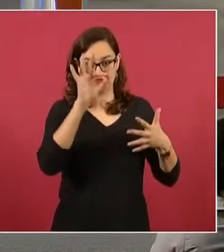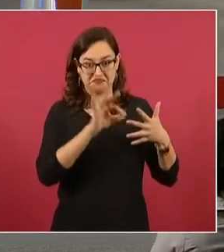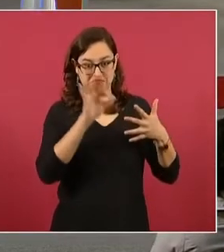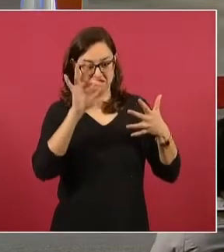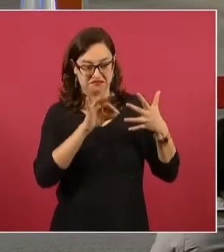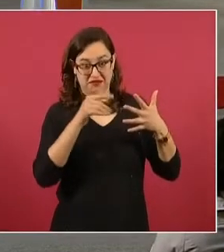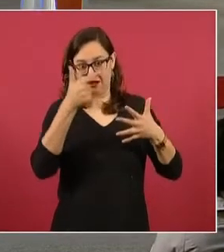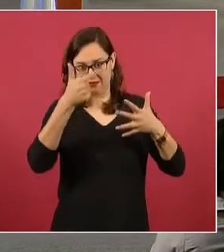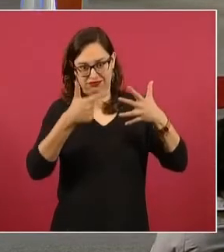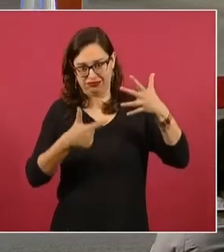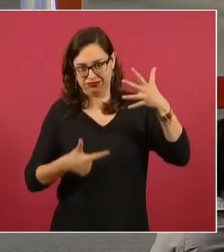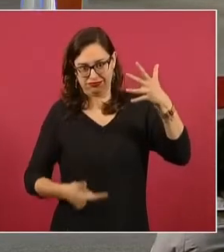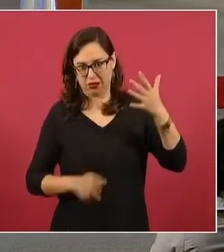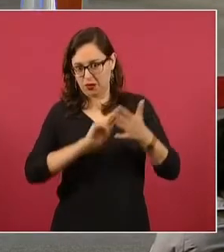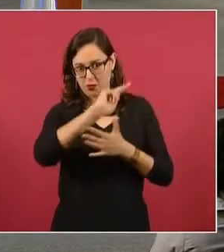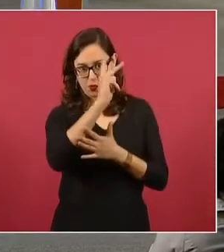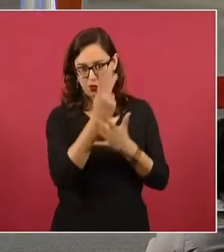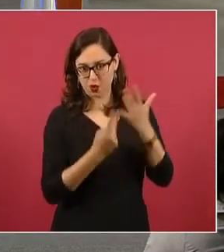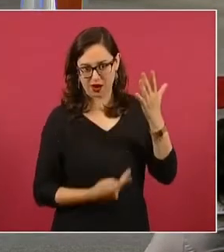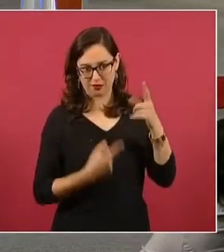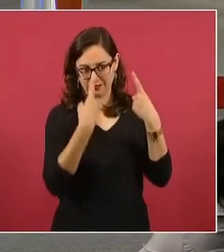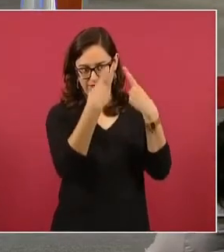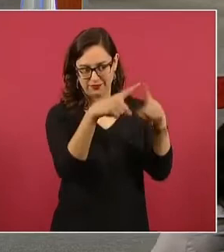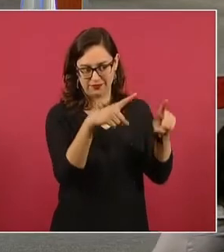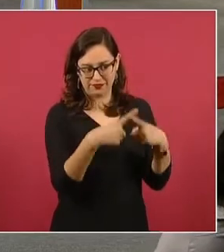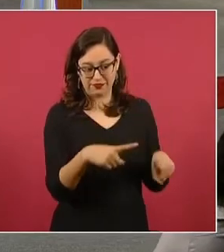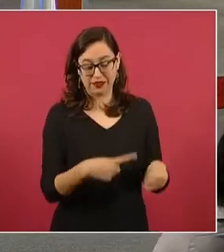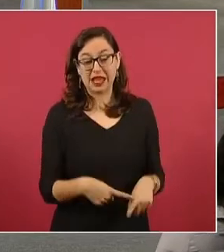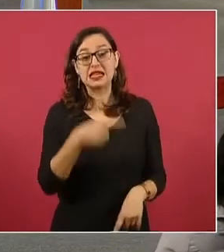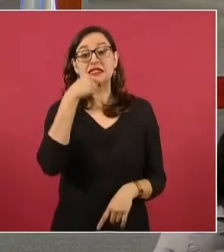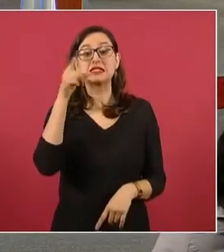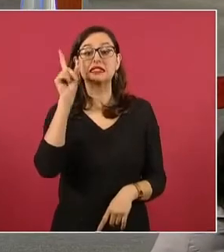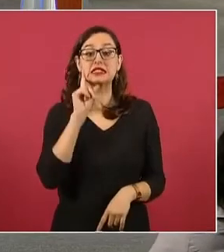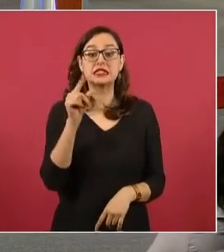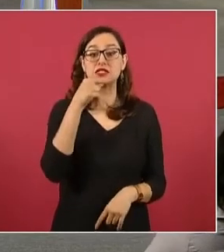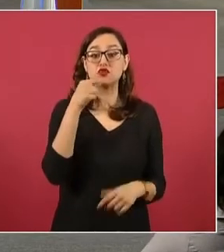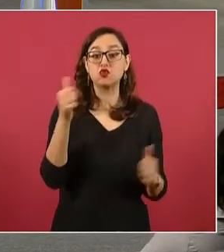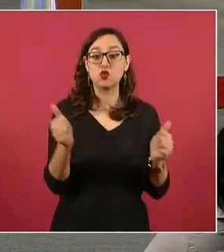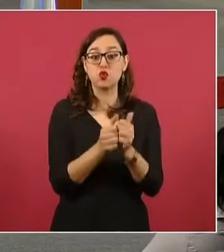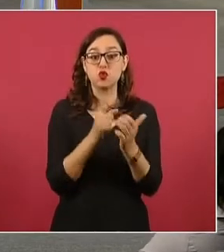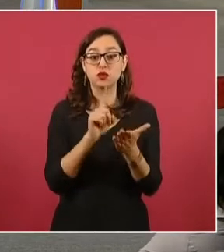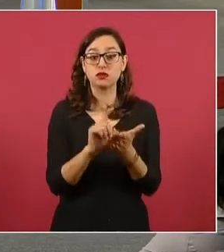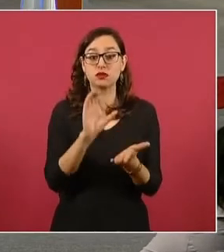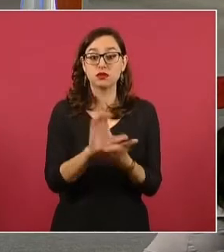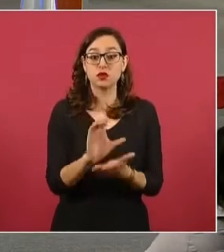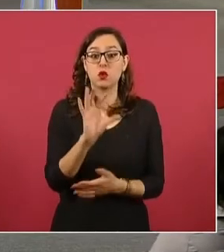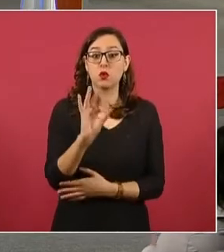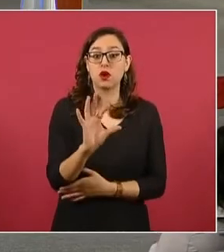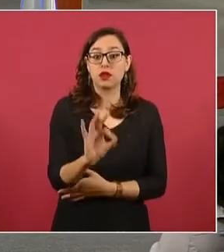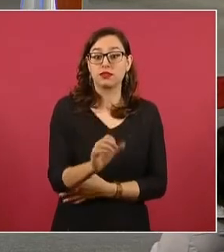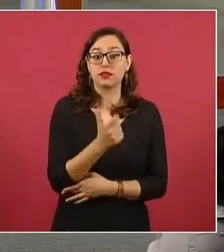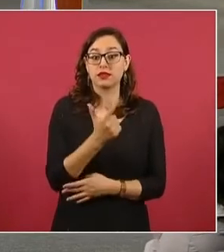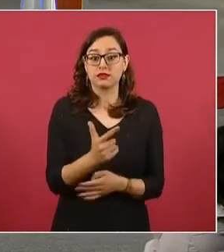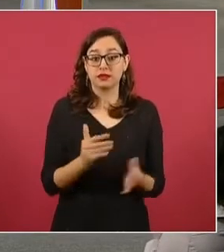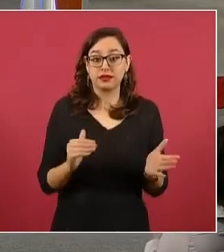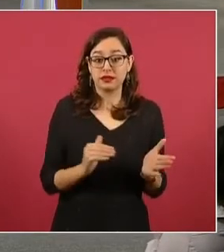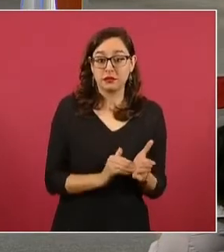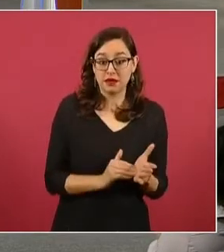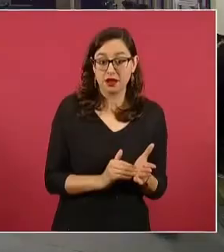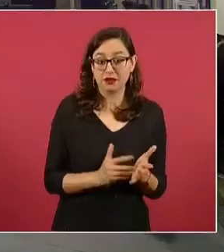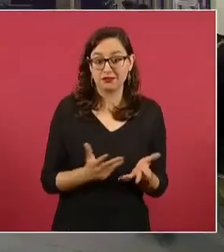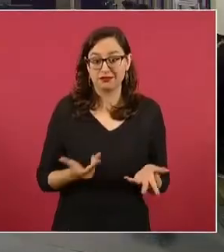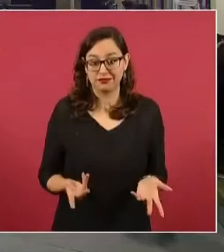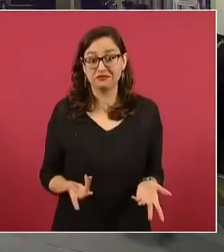niñas, niños con discapacidad, 47.000. Entonces, todo esto es lo que vamos